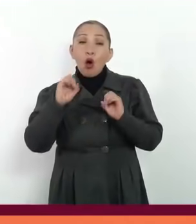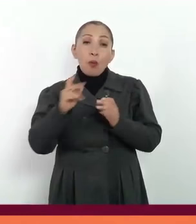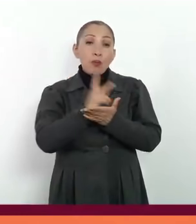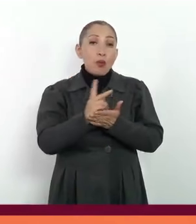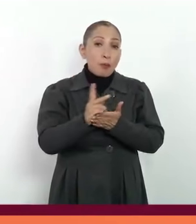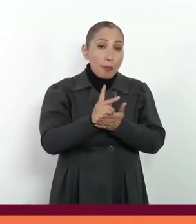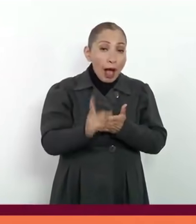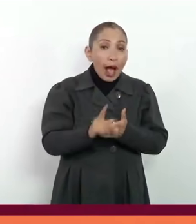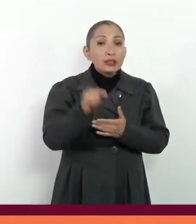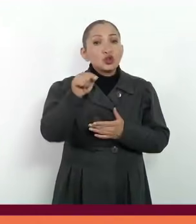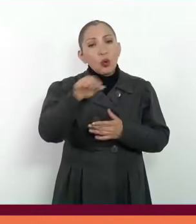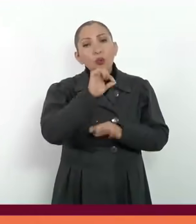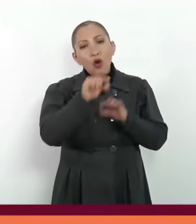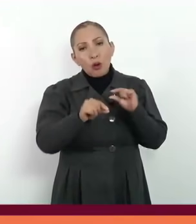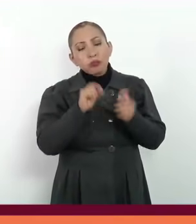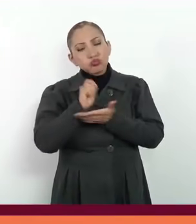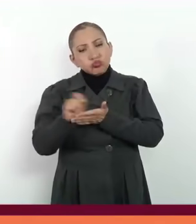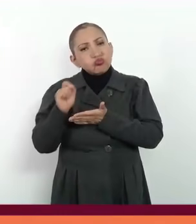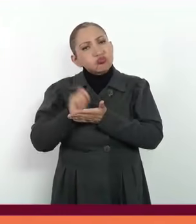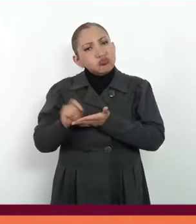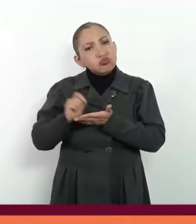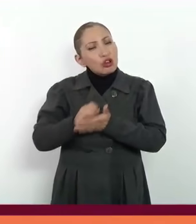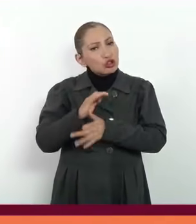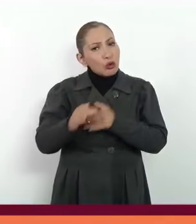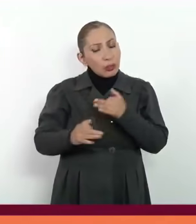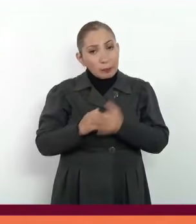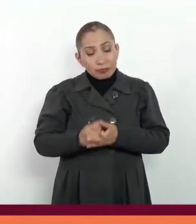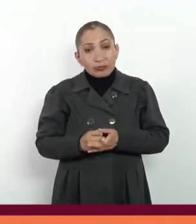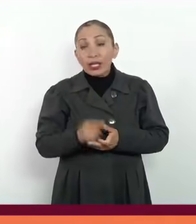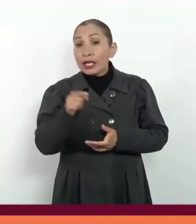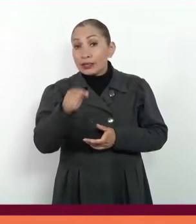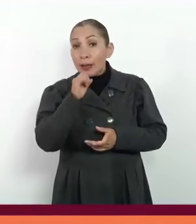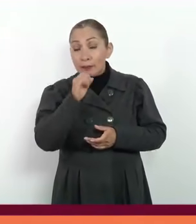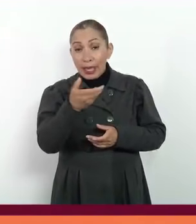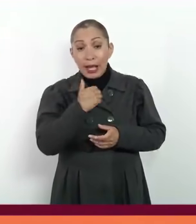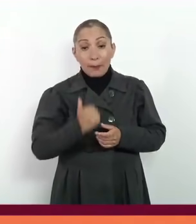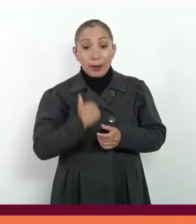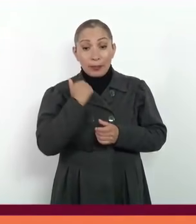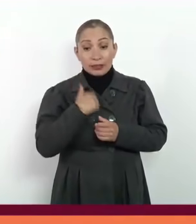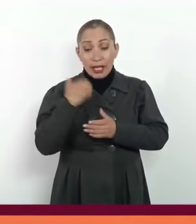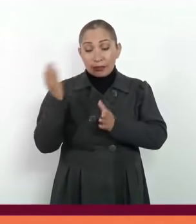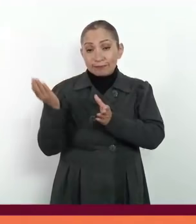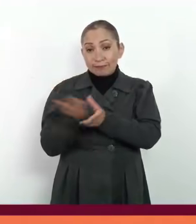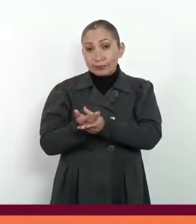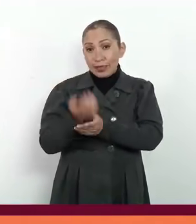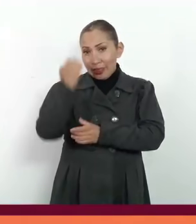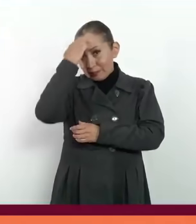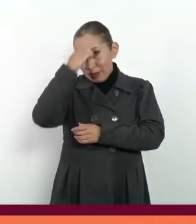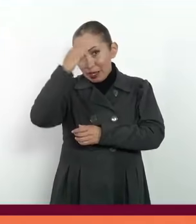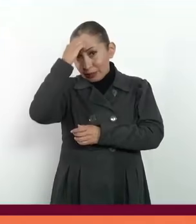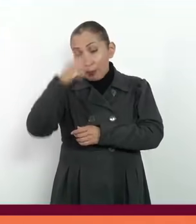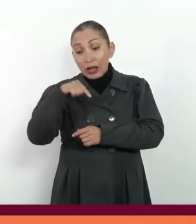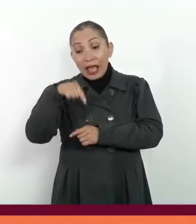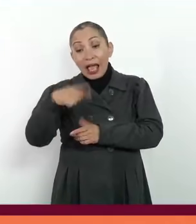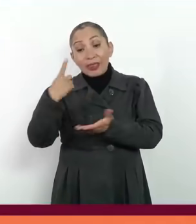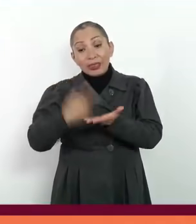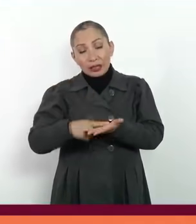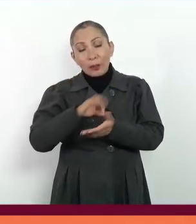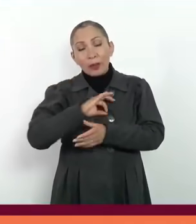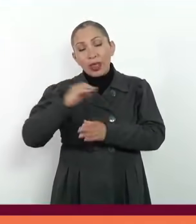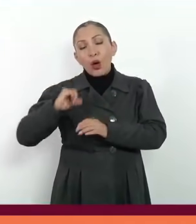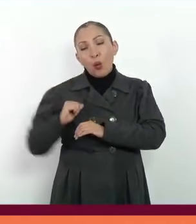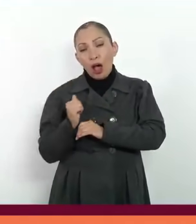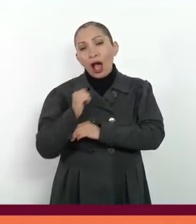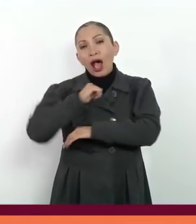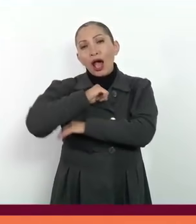lápices o plumas con que ir tomando nota de todo. Y que tengan a la mano su carpeta de experiencias, porque en ella